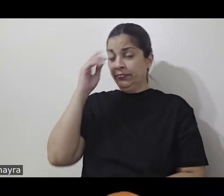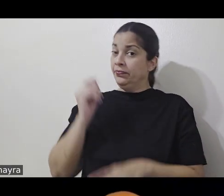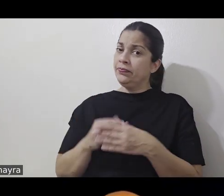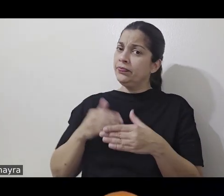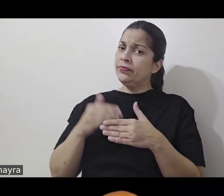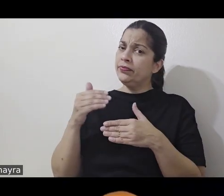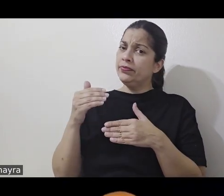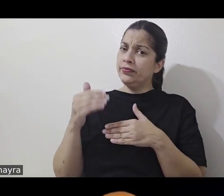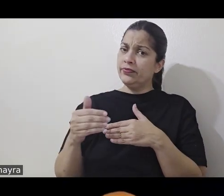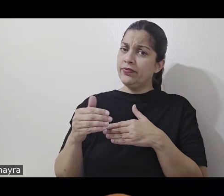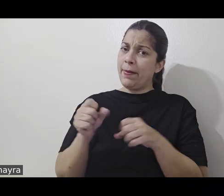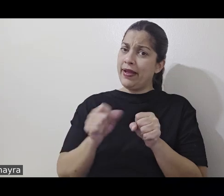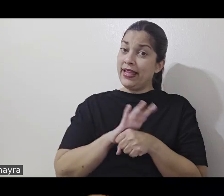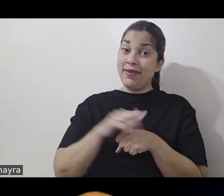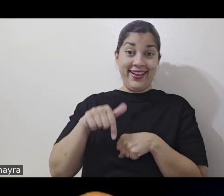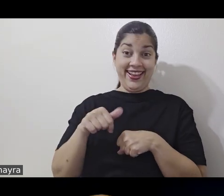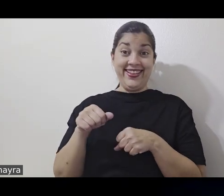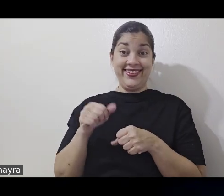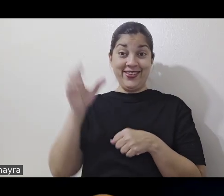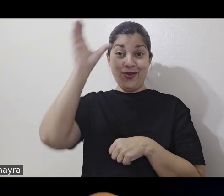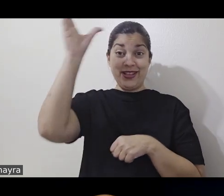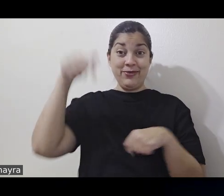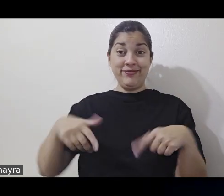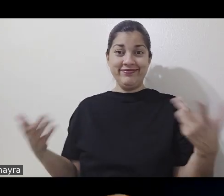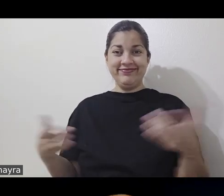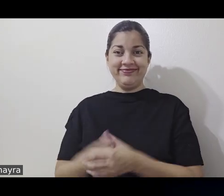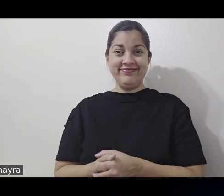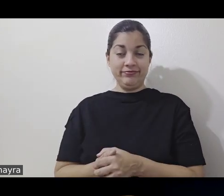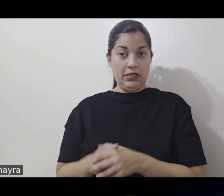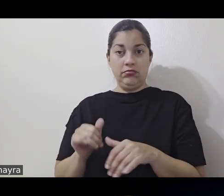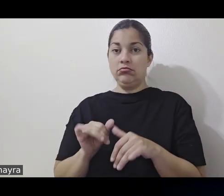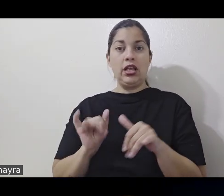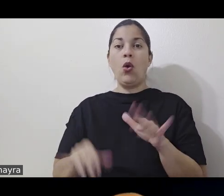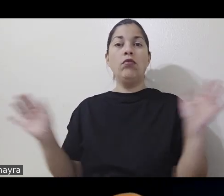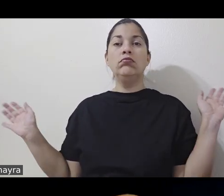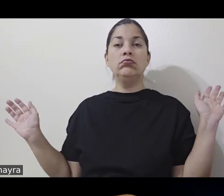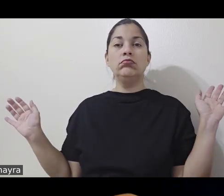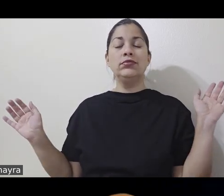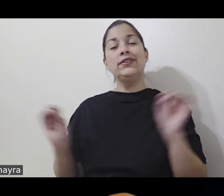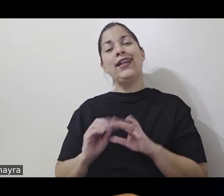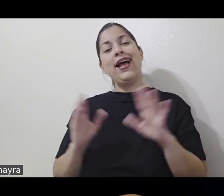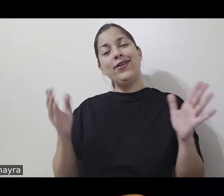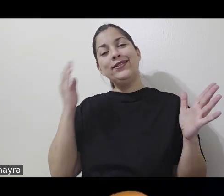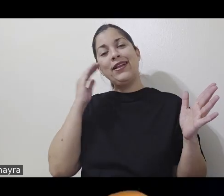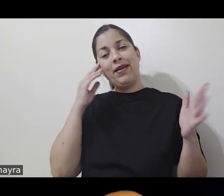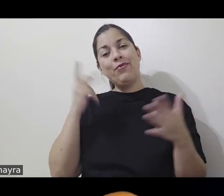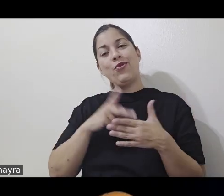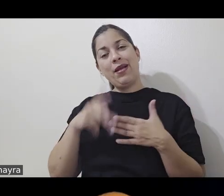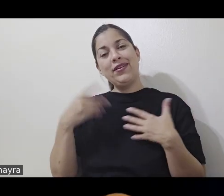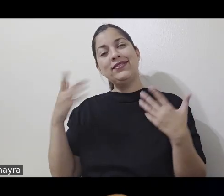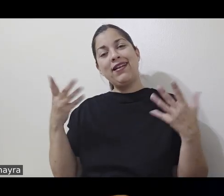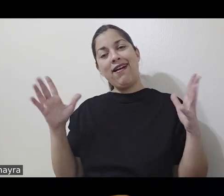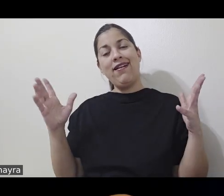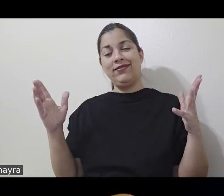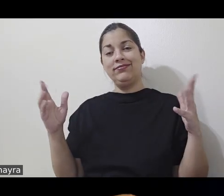este concepto. Exacto. Sí, mira. Sí. Y que se quedó. Porque obviamente el programa ya llevaba su